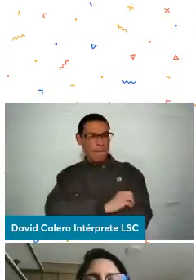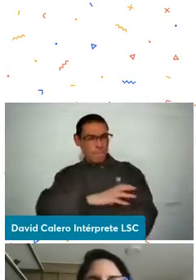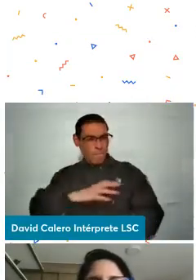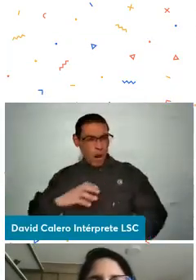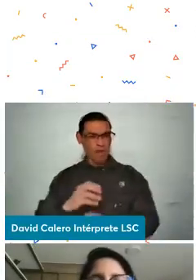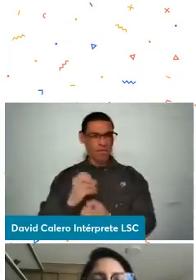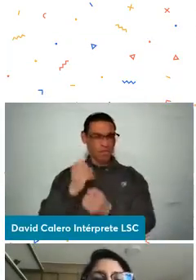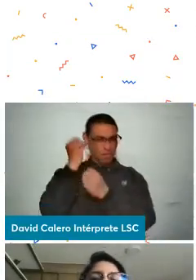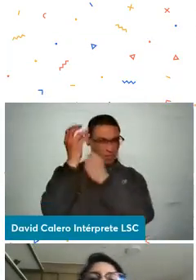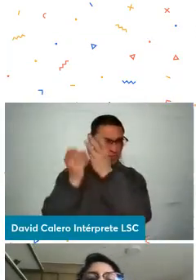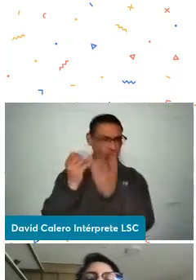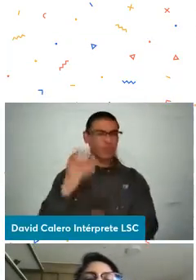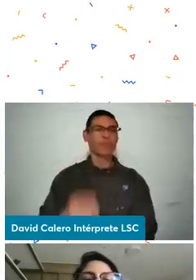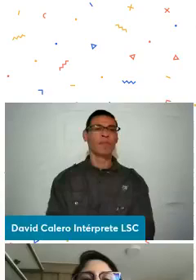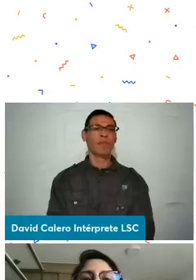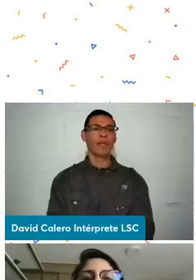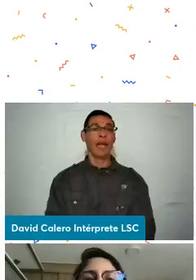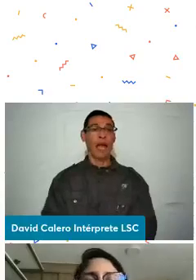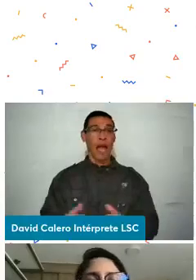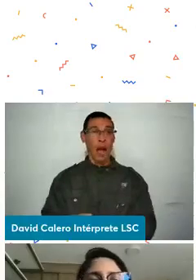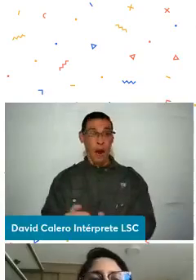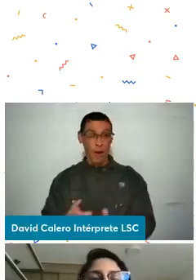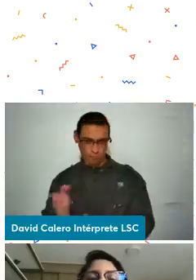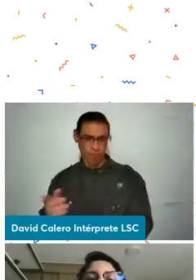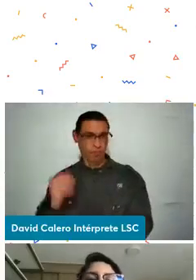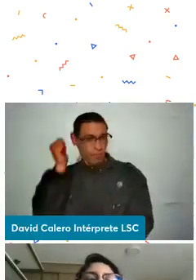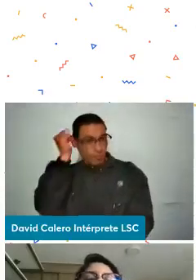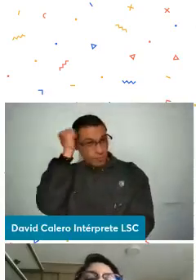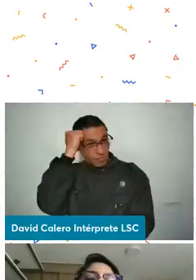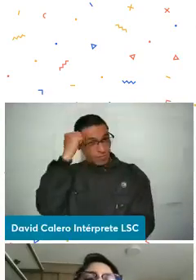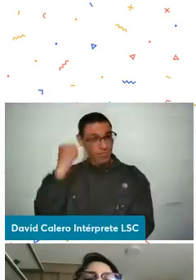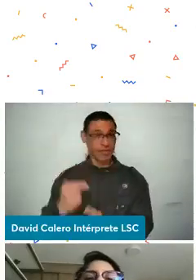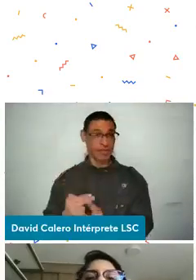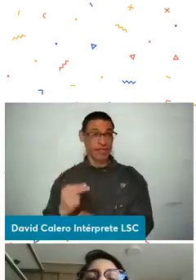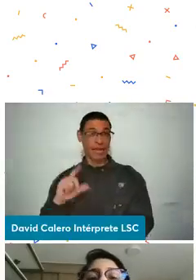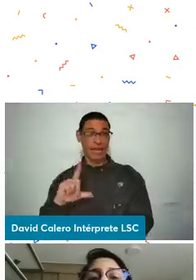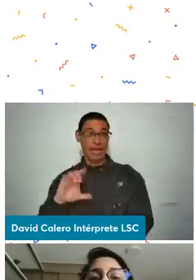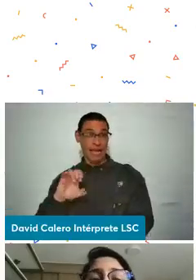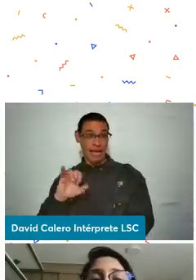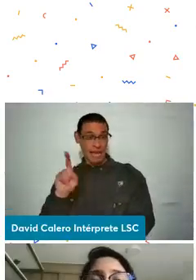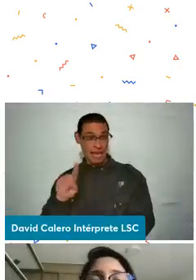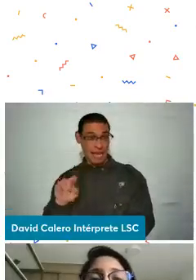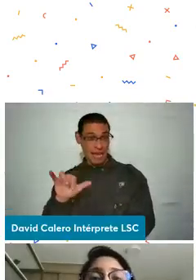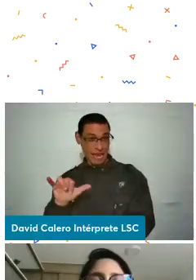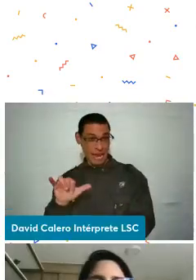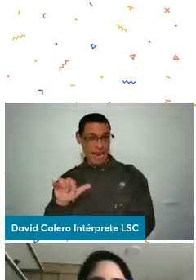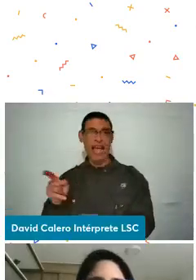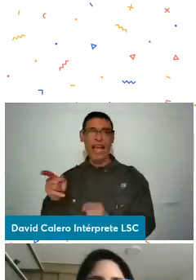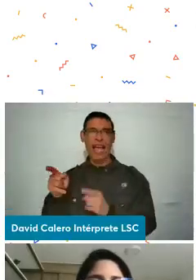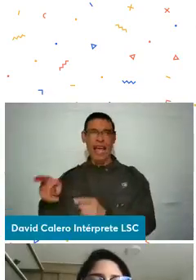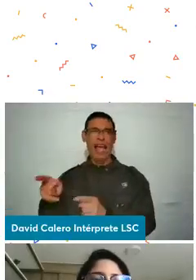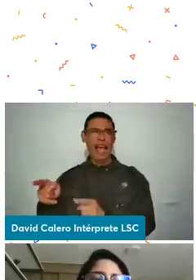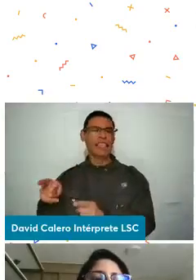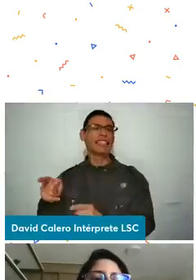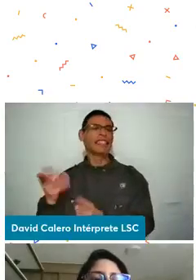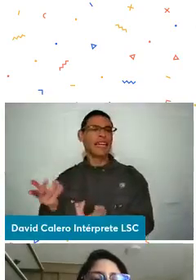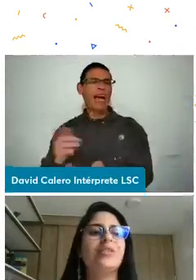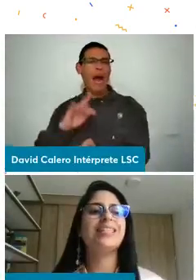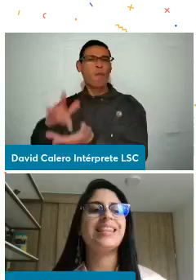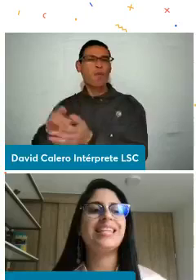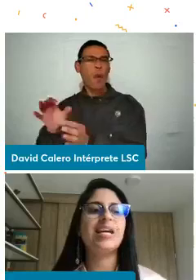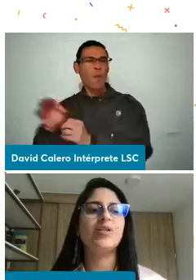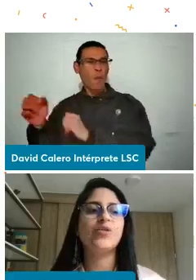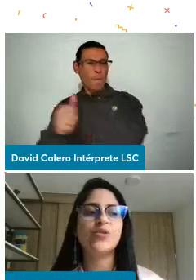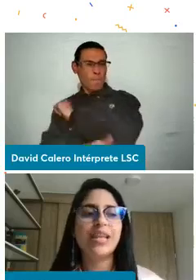a continuar con la profesora Lacy Menjura. Recordemos que ella nos acompaña desde Chiquinquirá, Boyacá, desde la